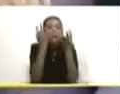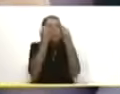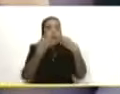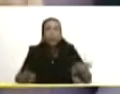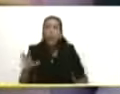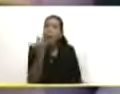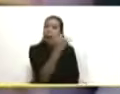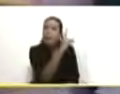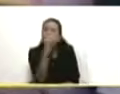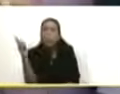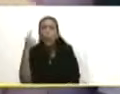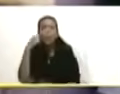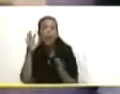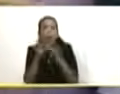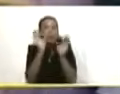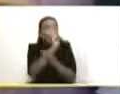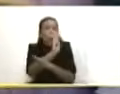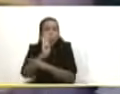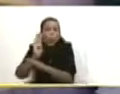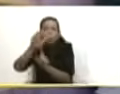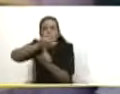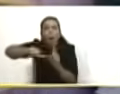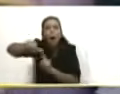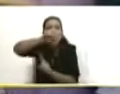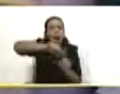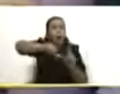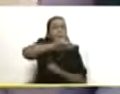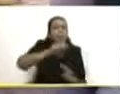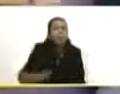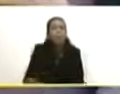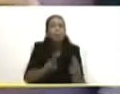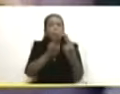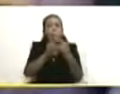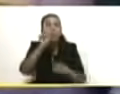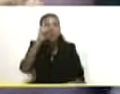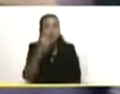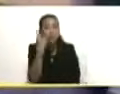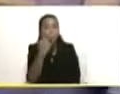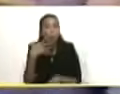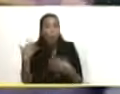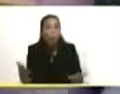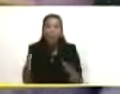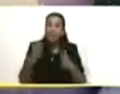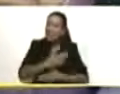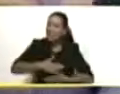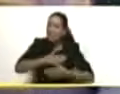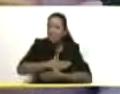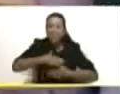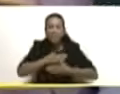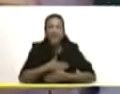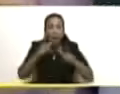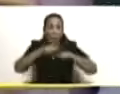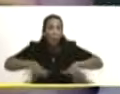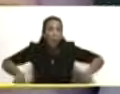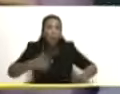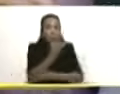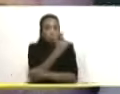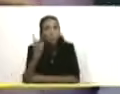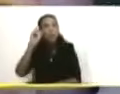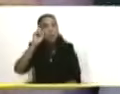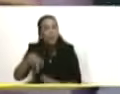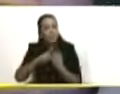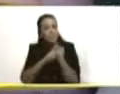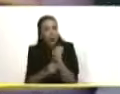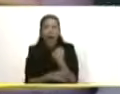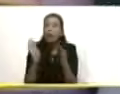es el turismo también de encontrarnos colectivamente y no solamente de disfrutar un espacio porque sí, sino también